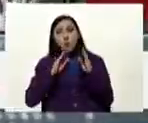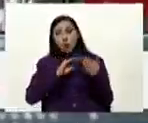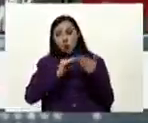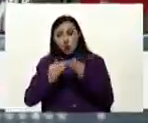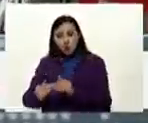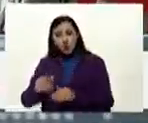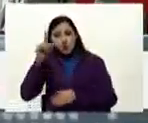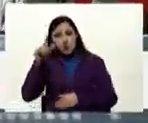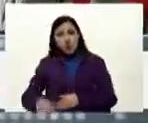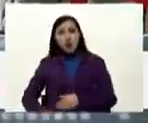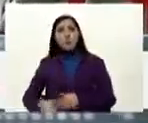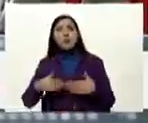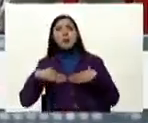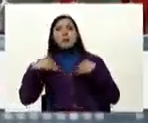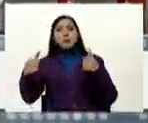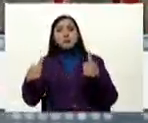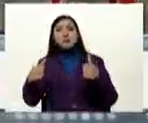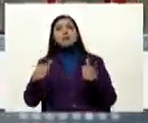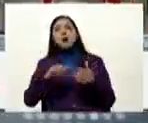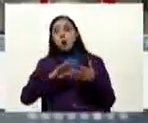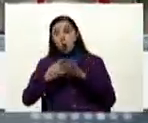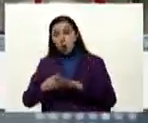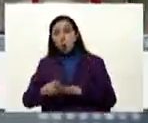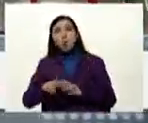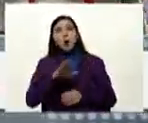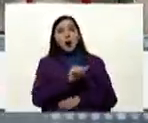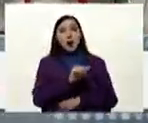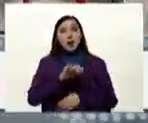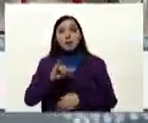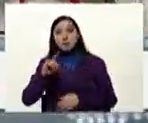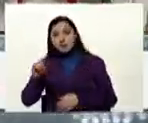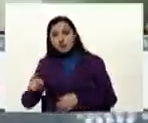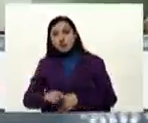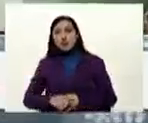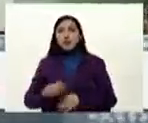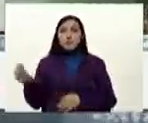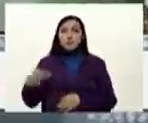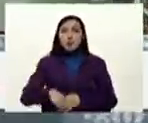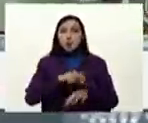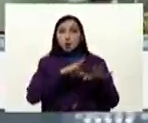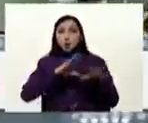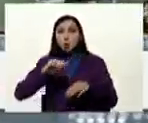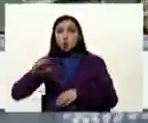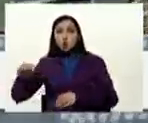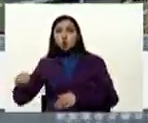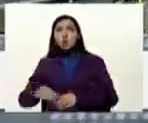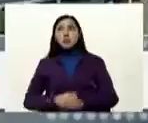áreas de salud integral comunitario, las ASIC, más de 800 ASIC,